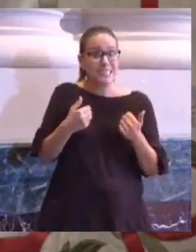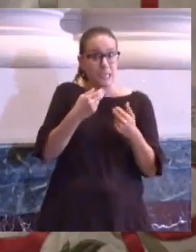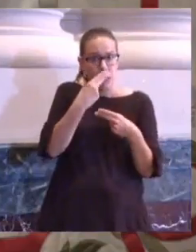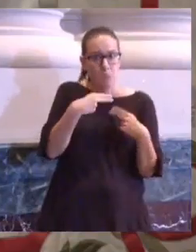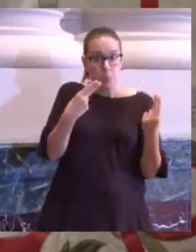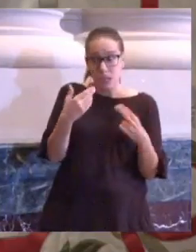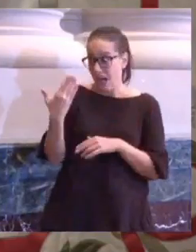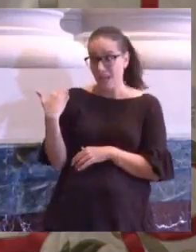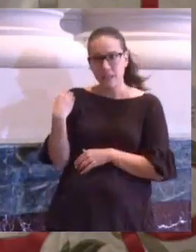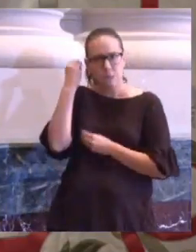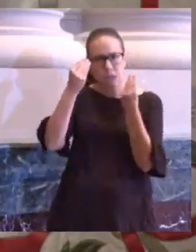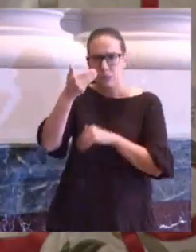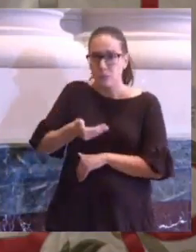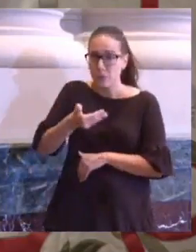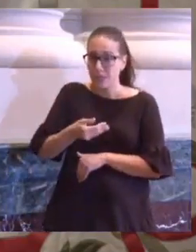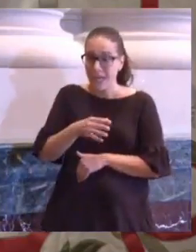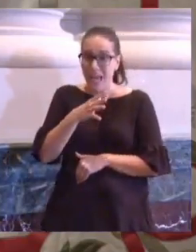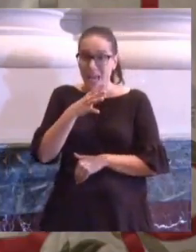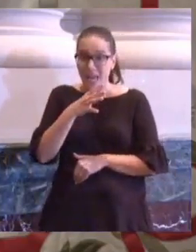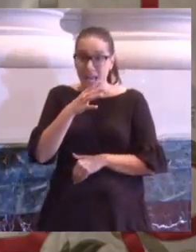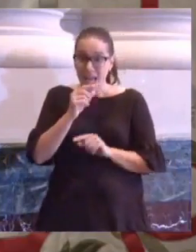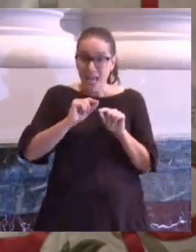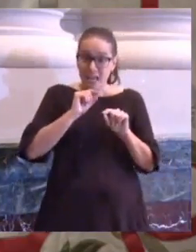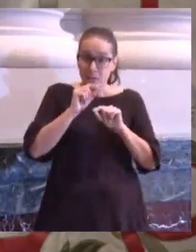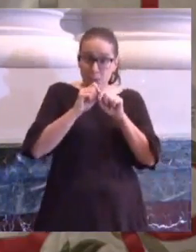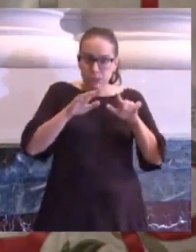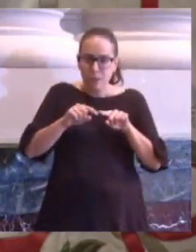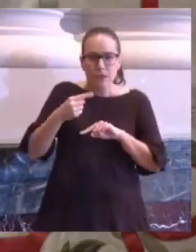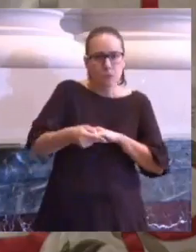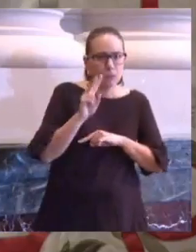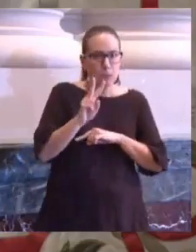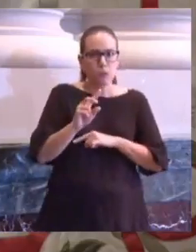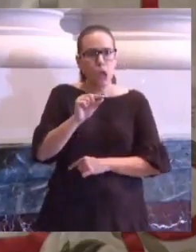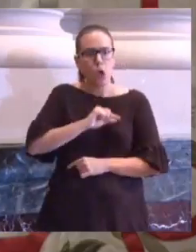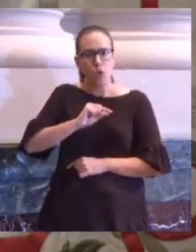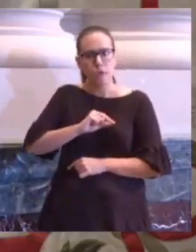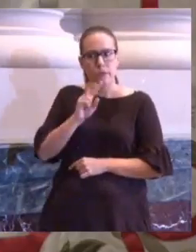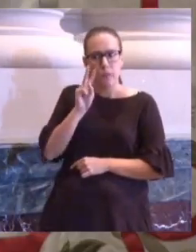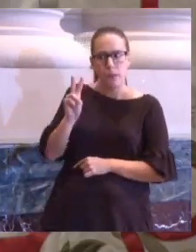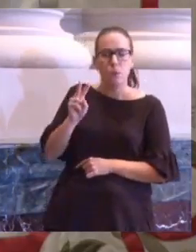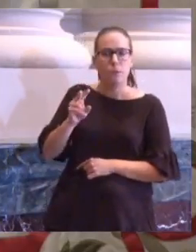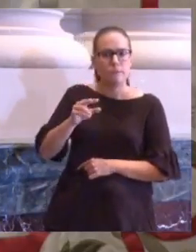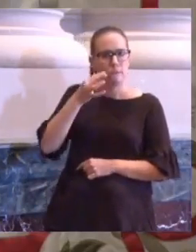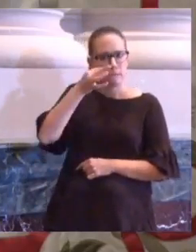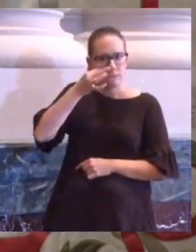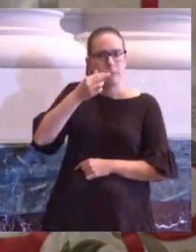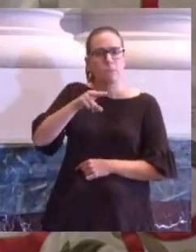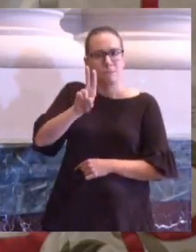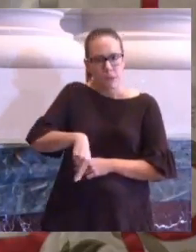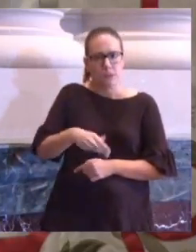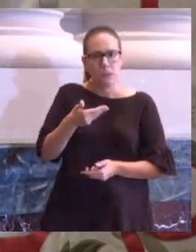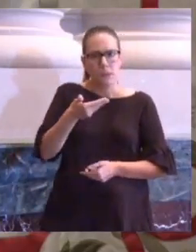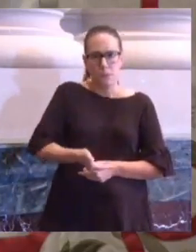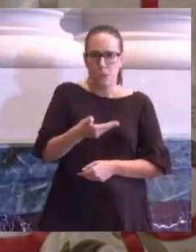que ha ocurrido, esa conciencia social y política se verá acrecentada y supondrá que nadie,